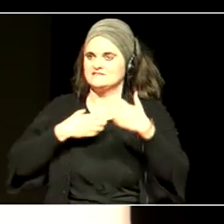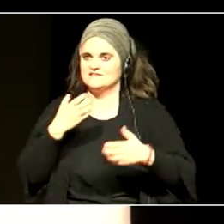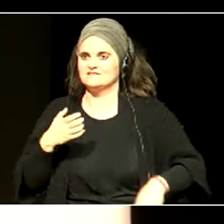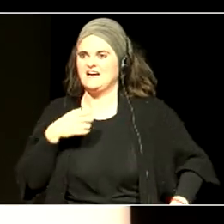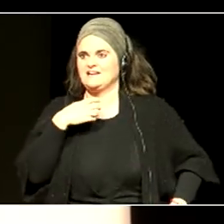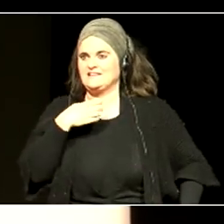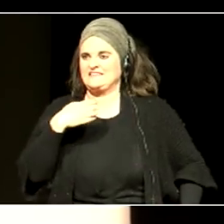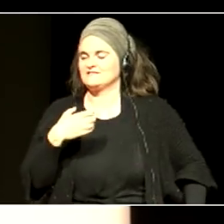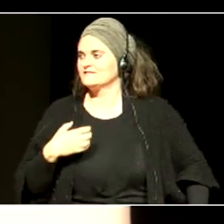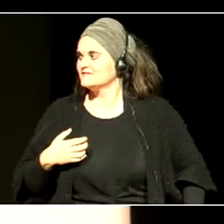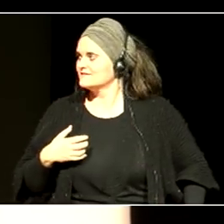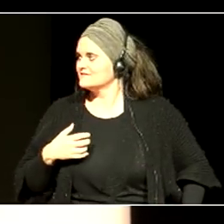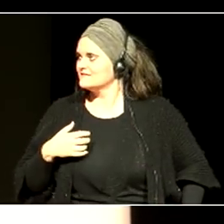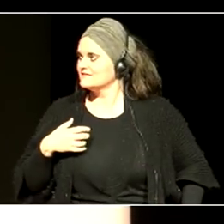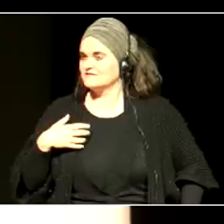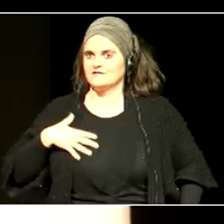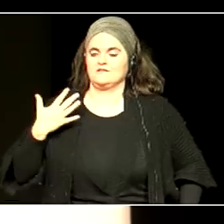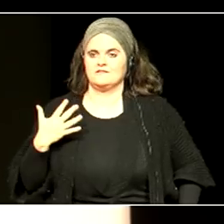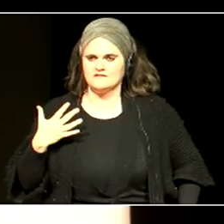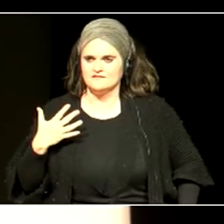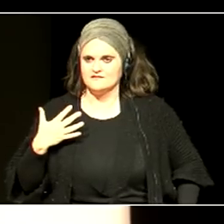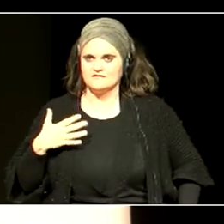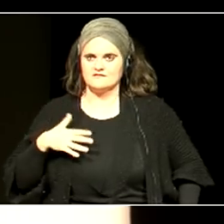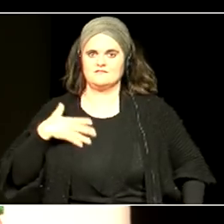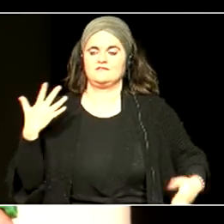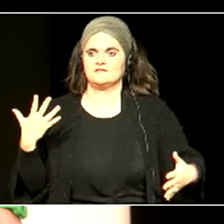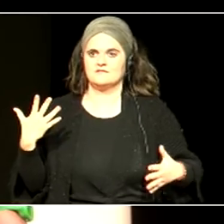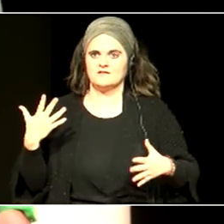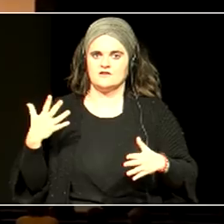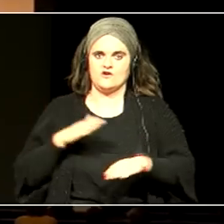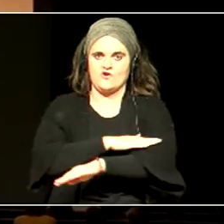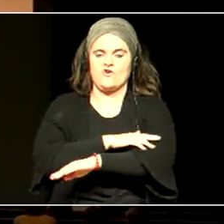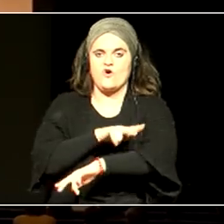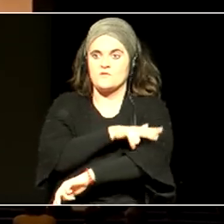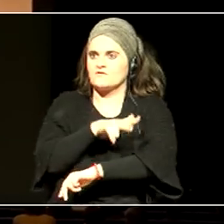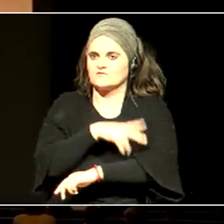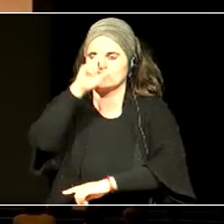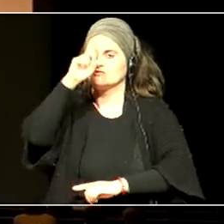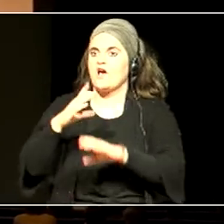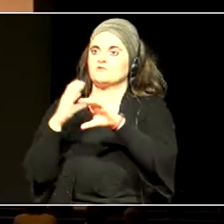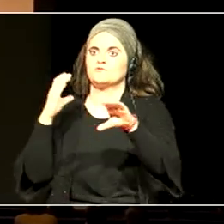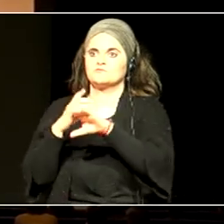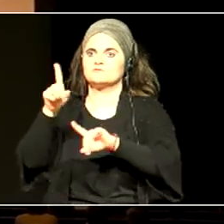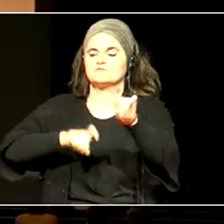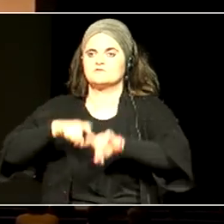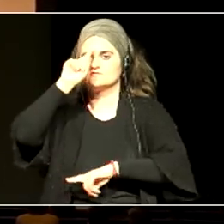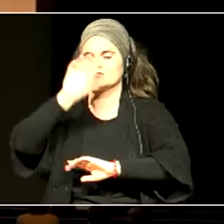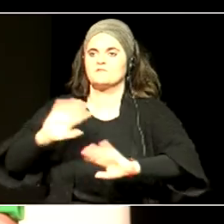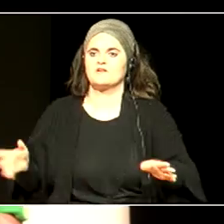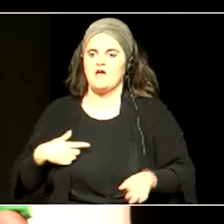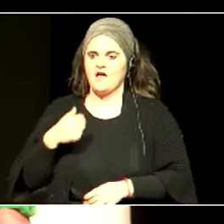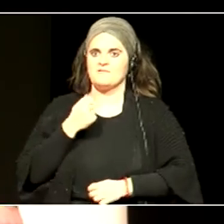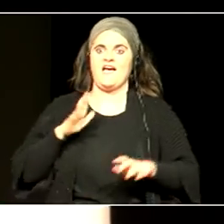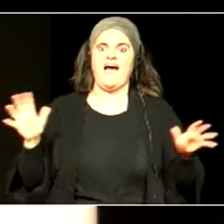ya y de repente eskerrik jaitz e d noen autobs enera que a m me ha tocado